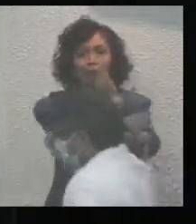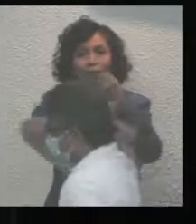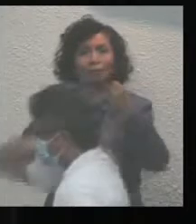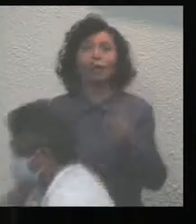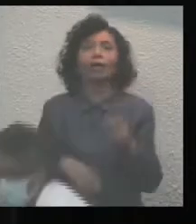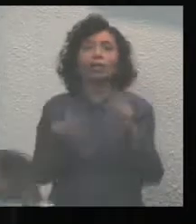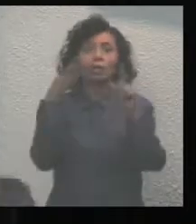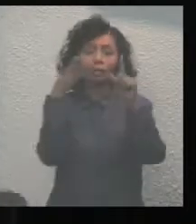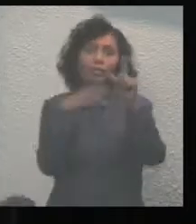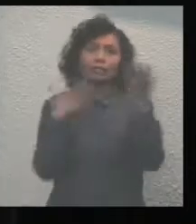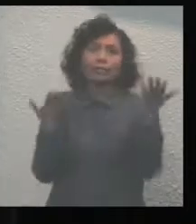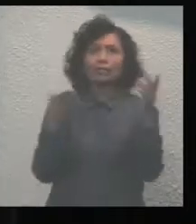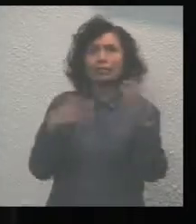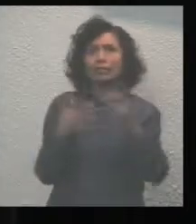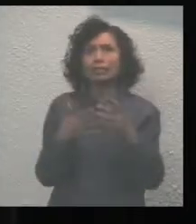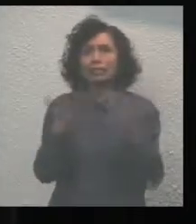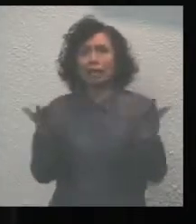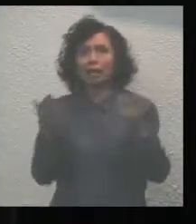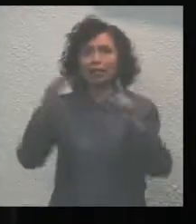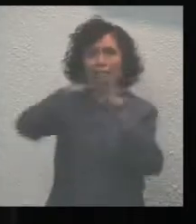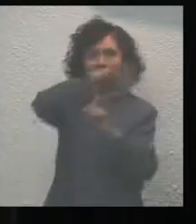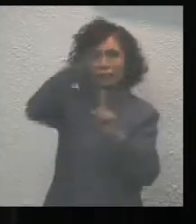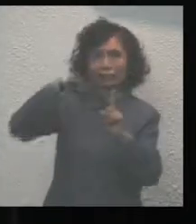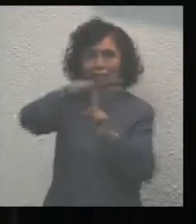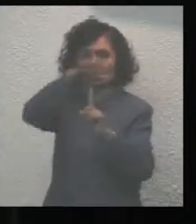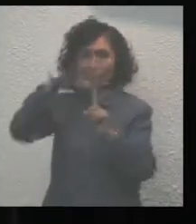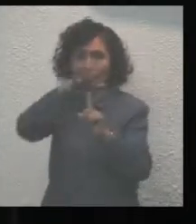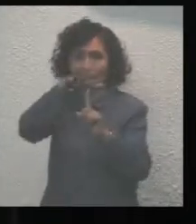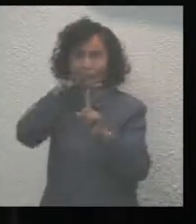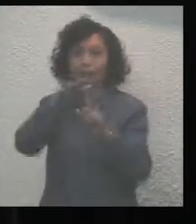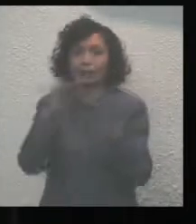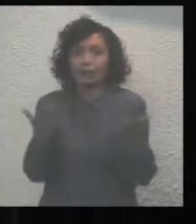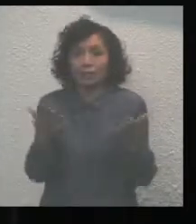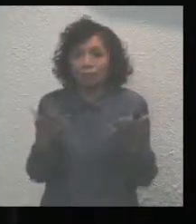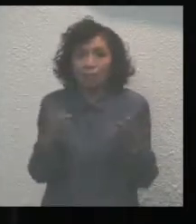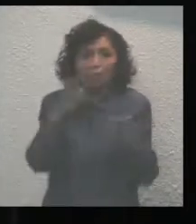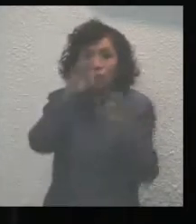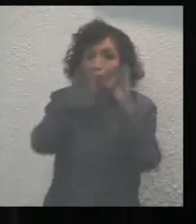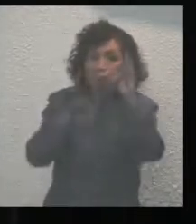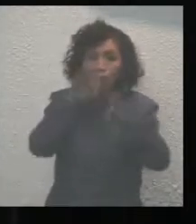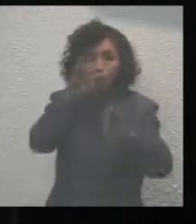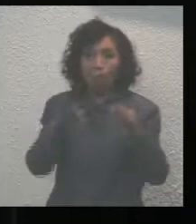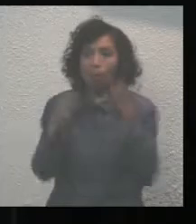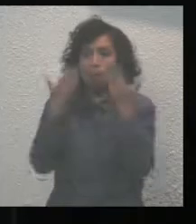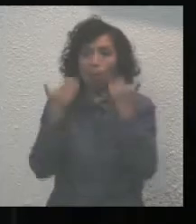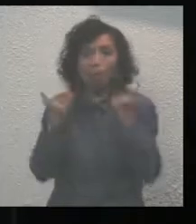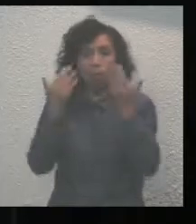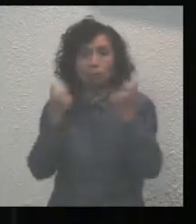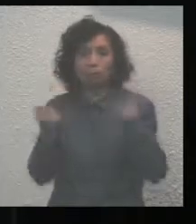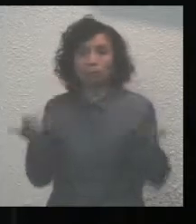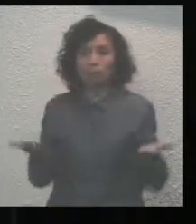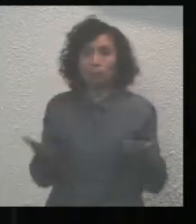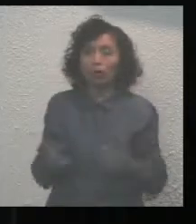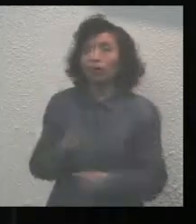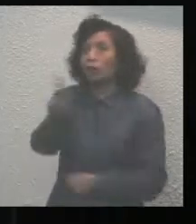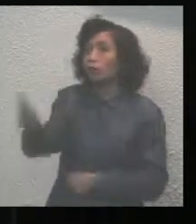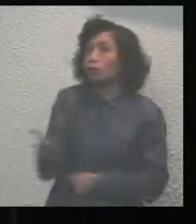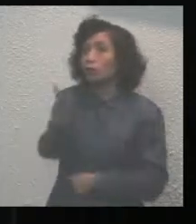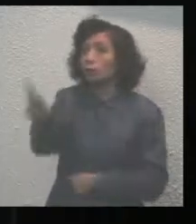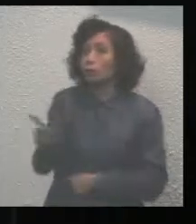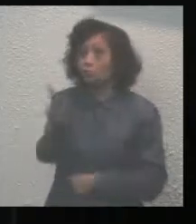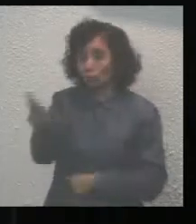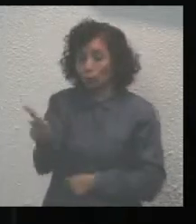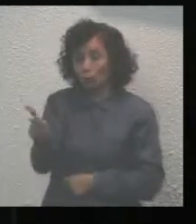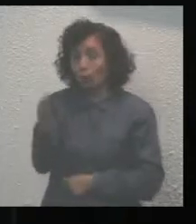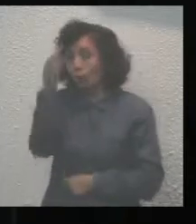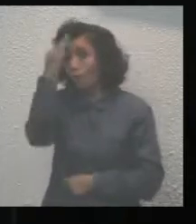retos climáticos y de descomposición social que no se atienden. De todas nuestras comunidades mayas, tampoco